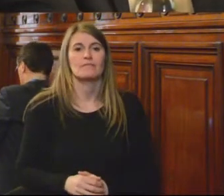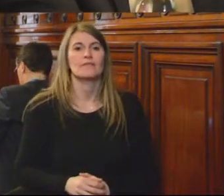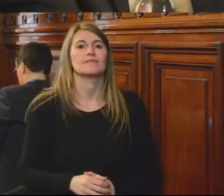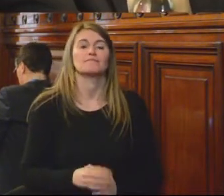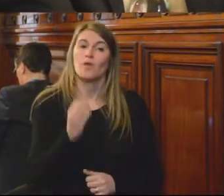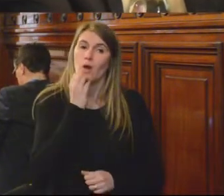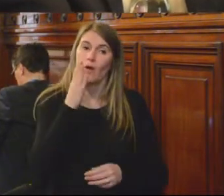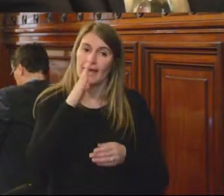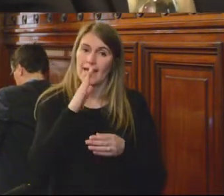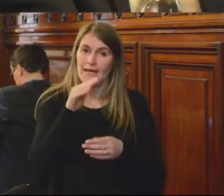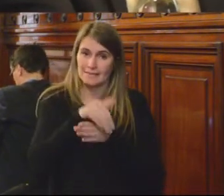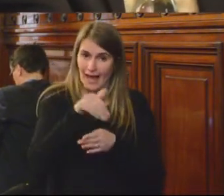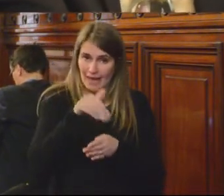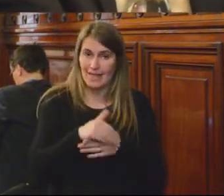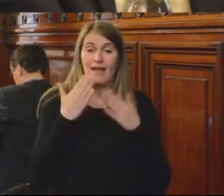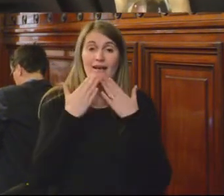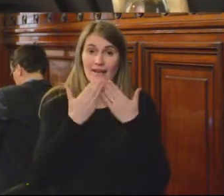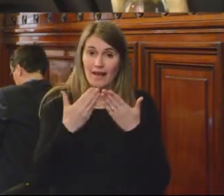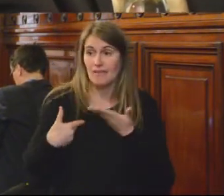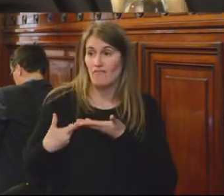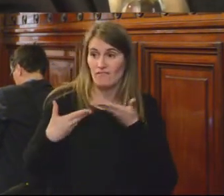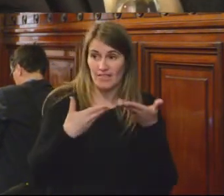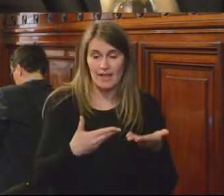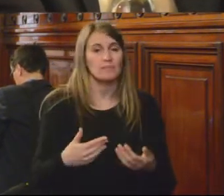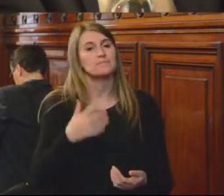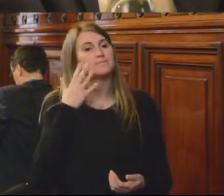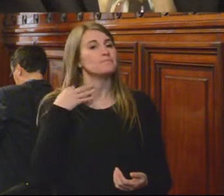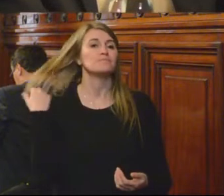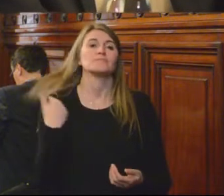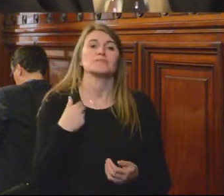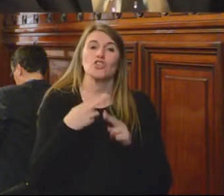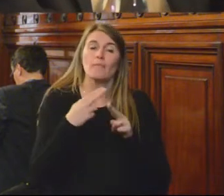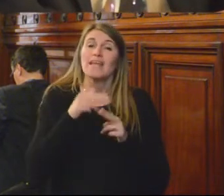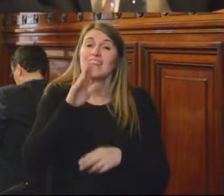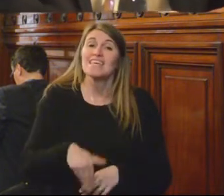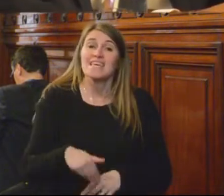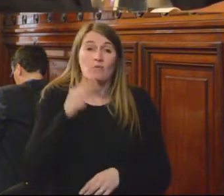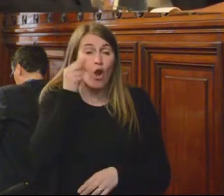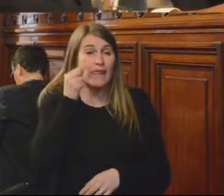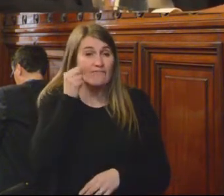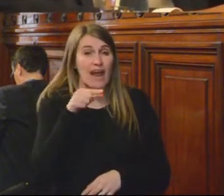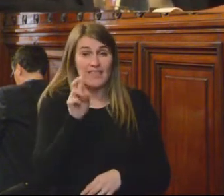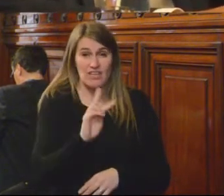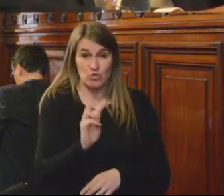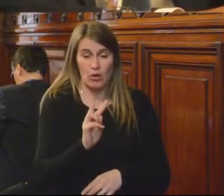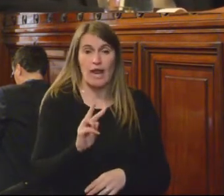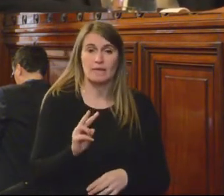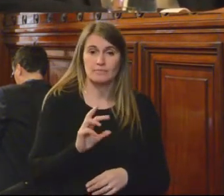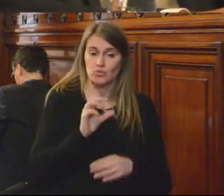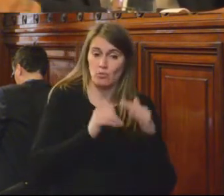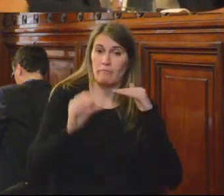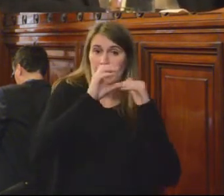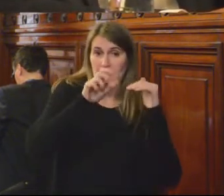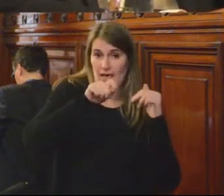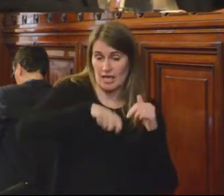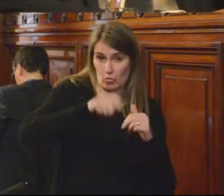Buenas tardes, gracias por la invitación. En nombre de la República Bolivariana de Venezuela, del Tribunal Supremo de Justicia y su presidente magistrado